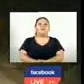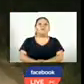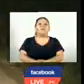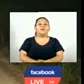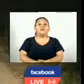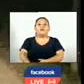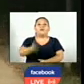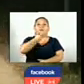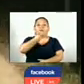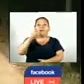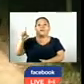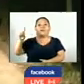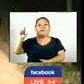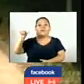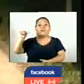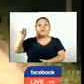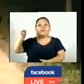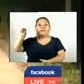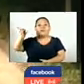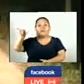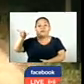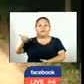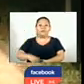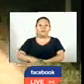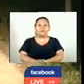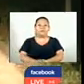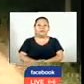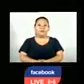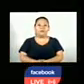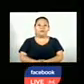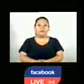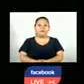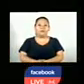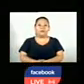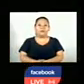este es un informe de Dani Guarita para Noticiero Hechos